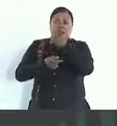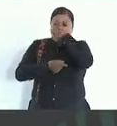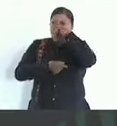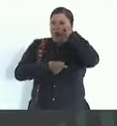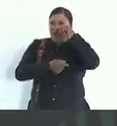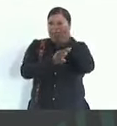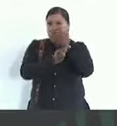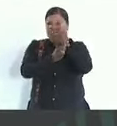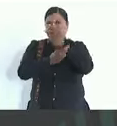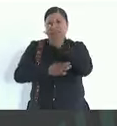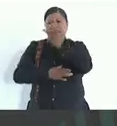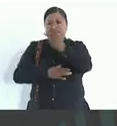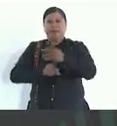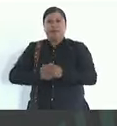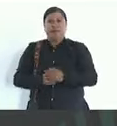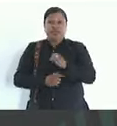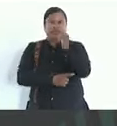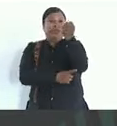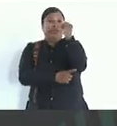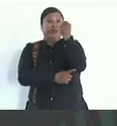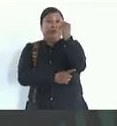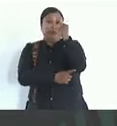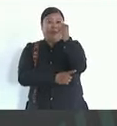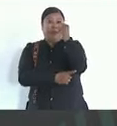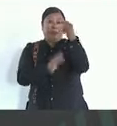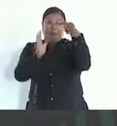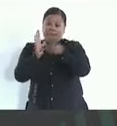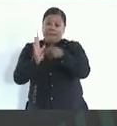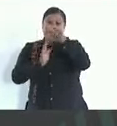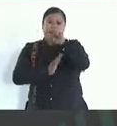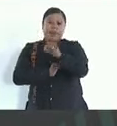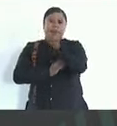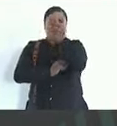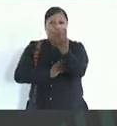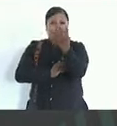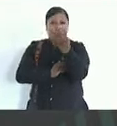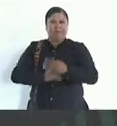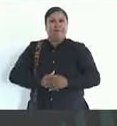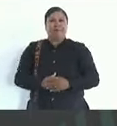Juárez García, septiembre 2024.